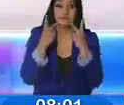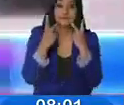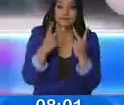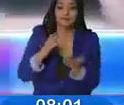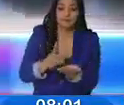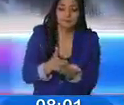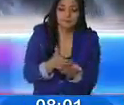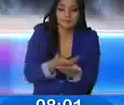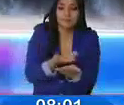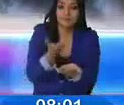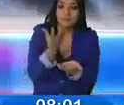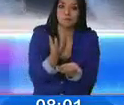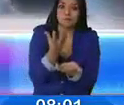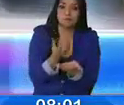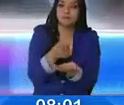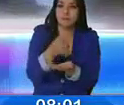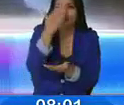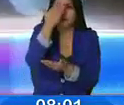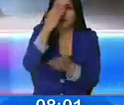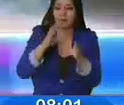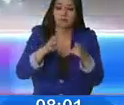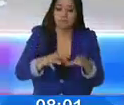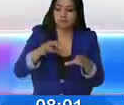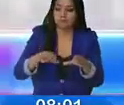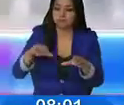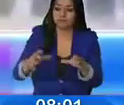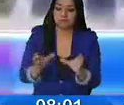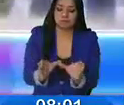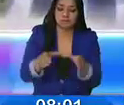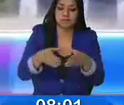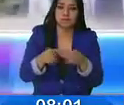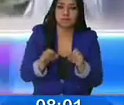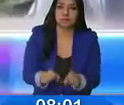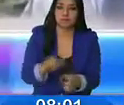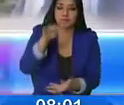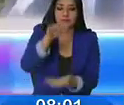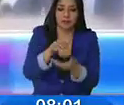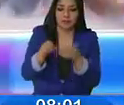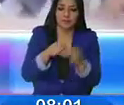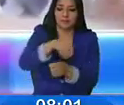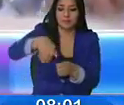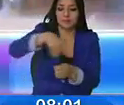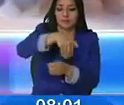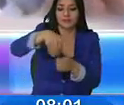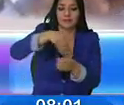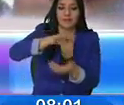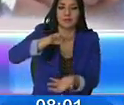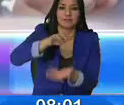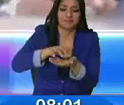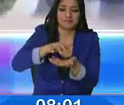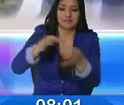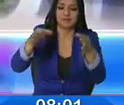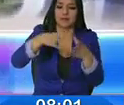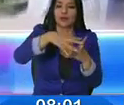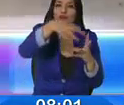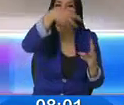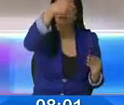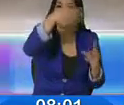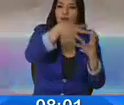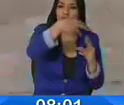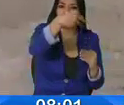Y ya sabemos más o menos la cantidad para que salgan las tapitas, ¿sí? Se tapa y se amarra, sacamos hojitas de